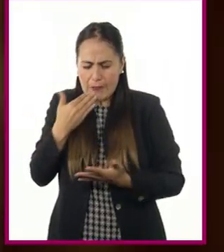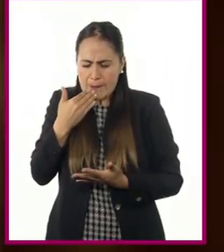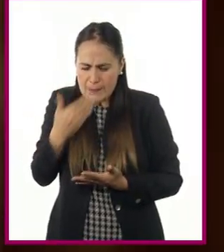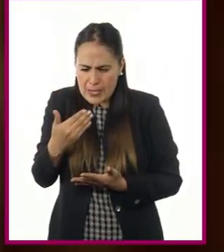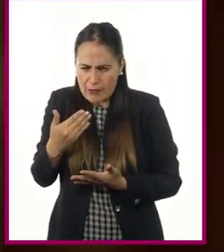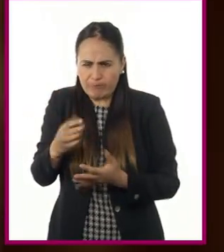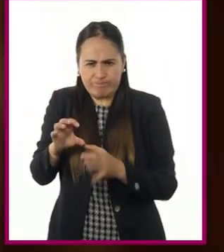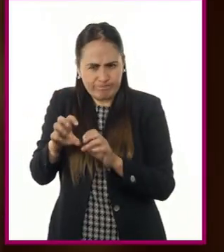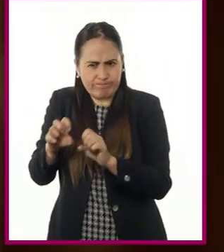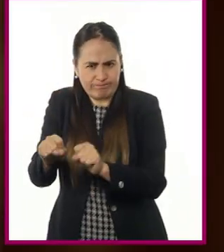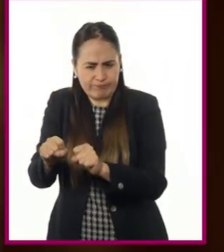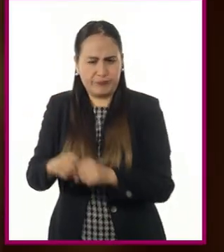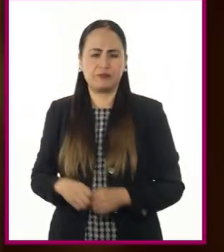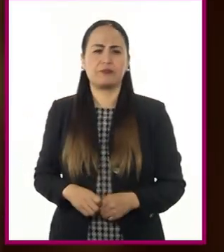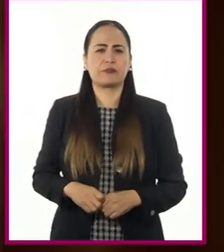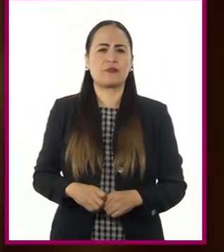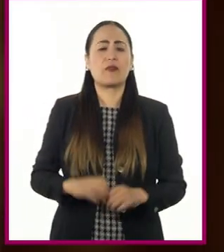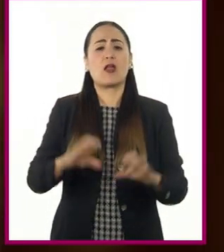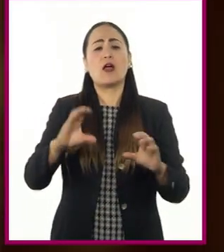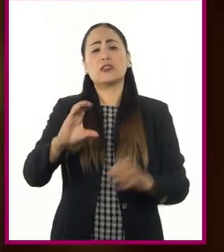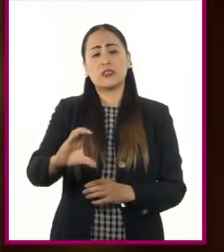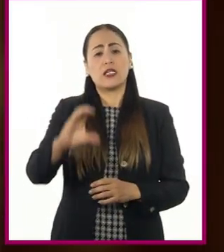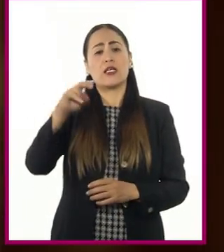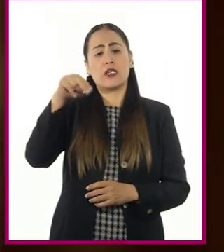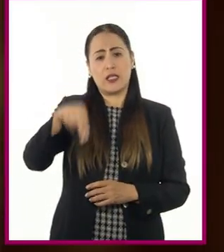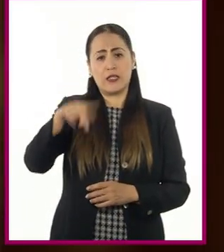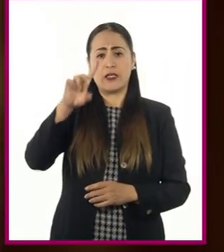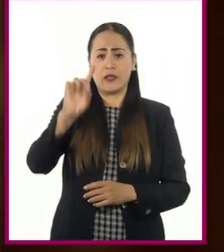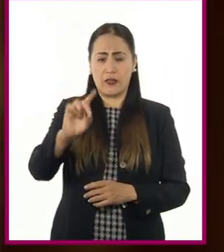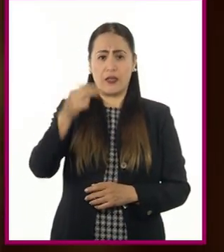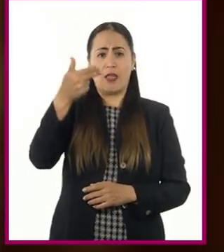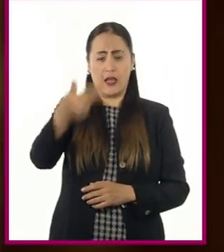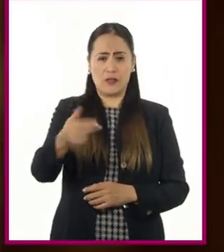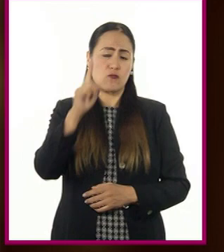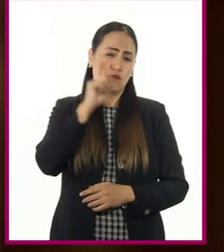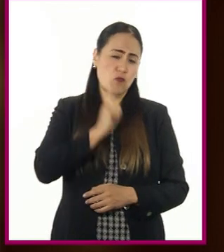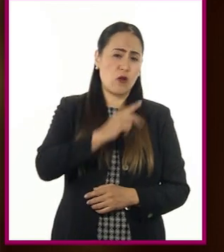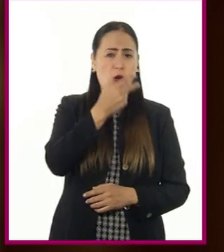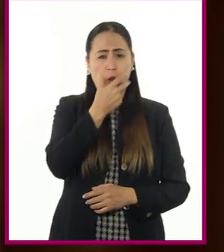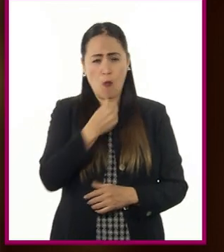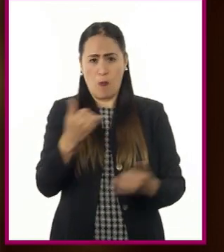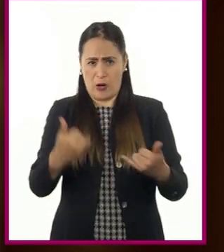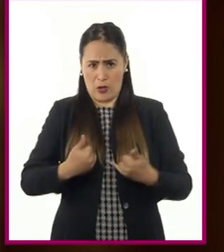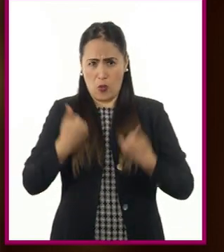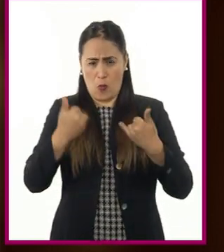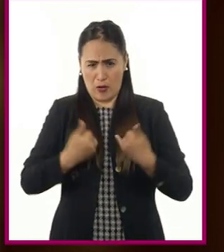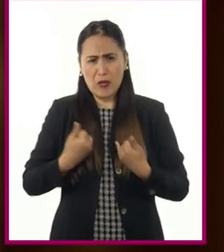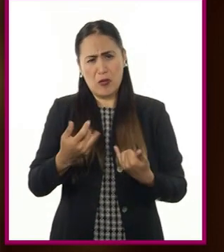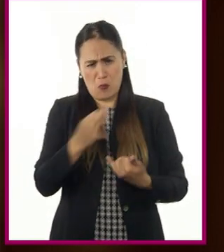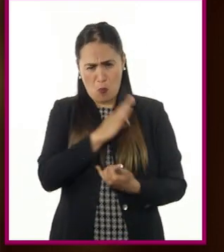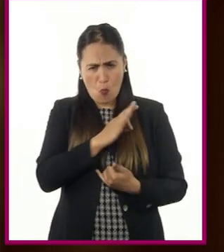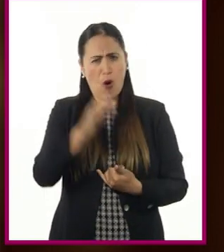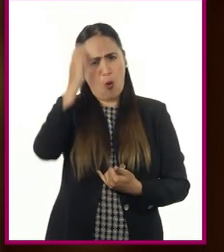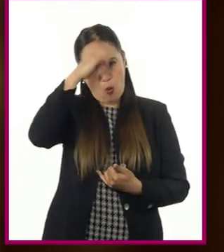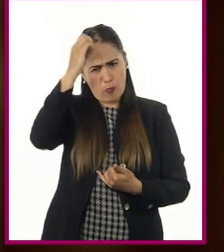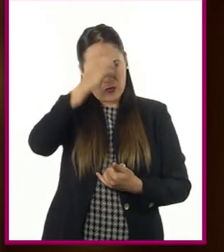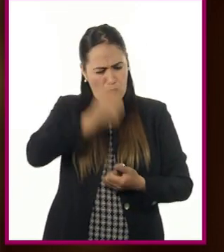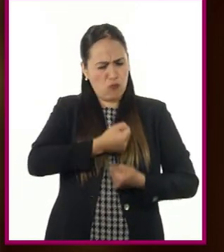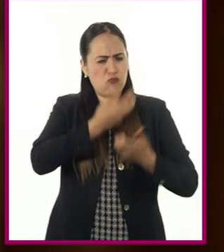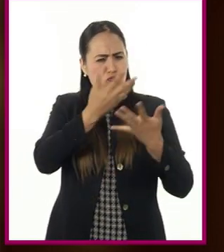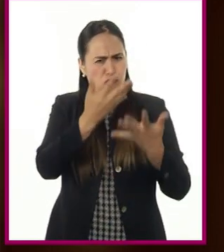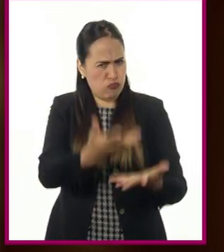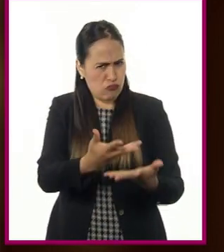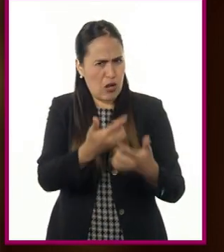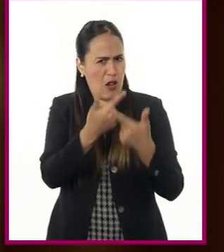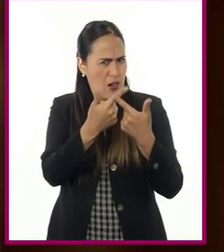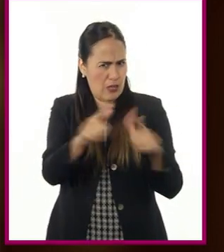De acuerdo con la Comisión Nacional de los Derechos Humanos, niñas, niños y adolescentes tienen derecho a expresar su opinión, a decir lo que piensan y a que